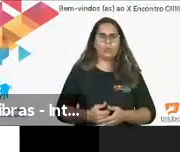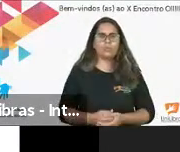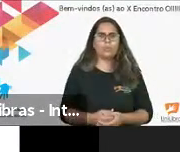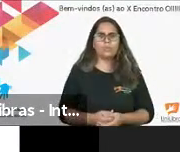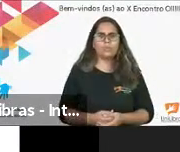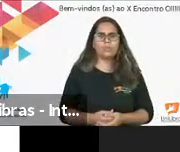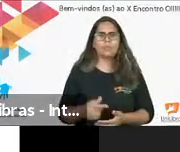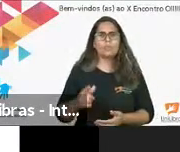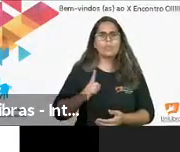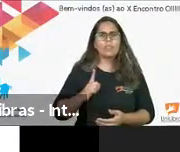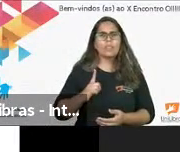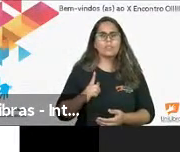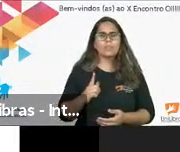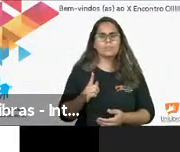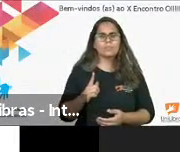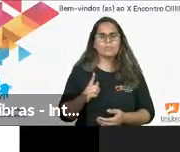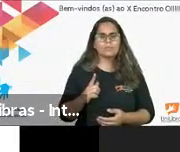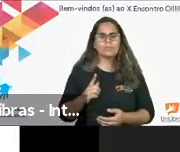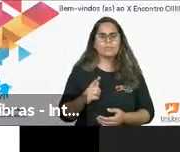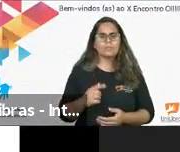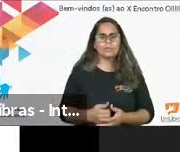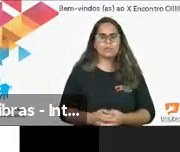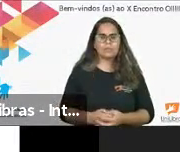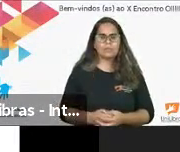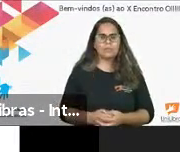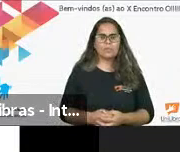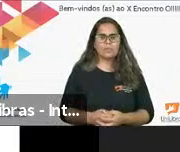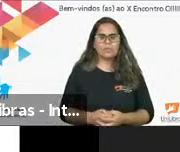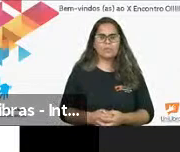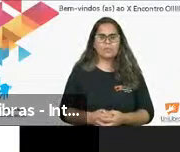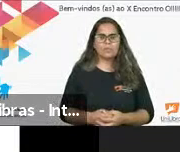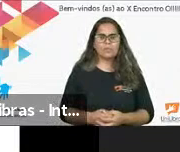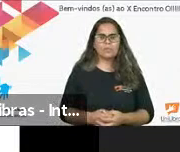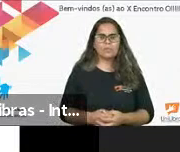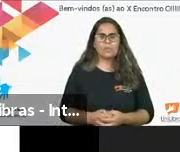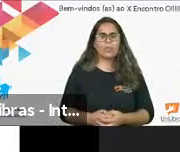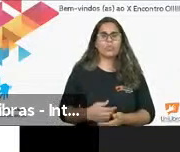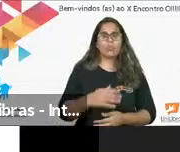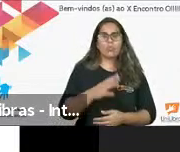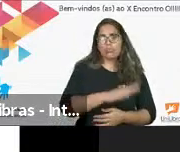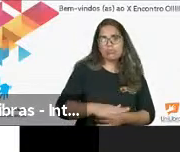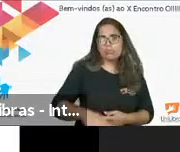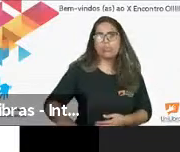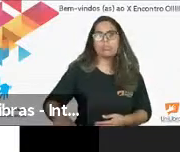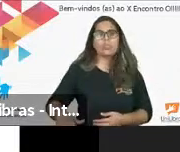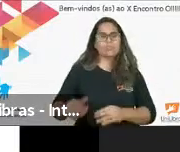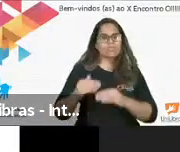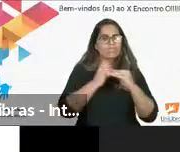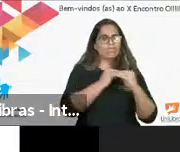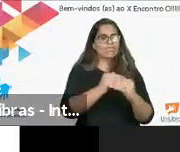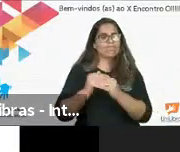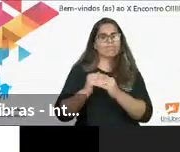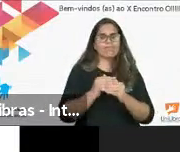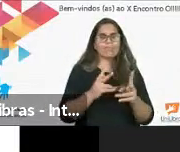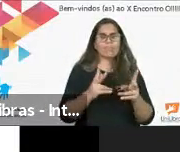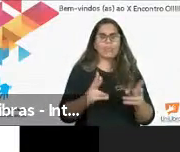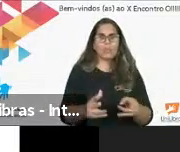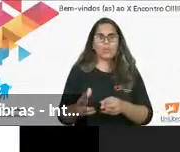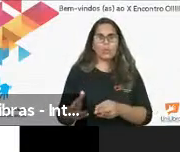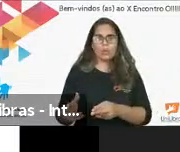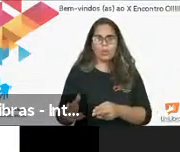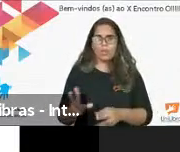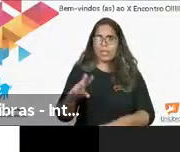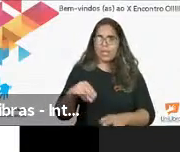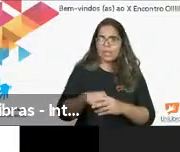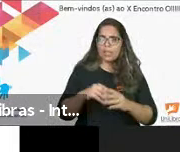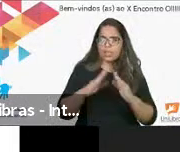Escuela de piano. Jovencitos, todos distintos. Jóvenes, niños, todos distintos entre sí. Entran a la escuela de